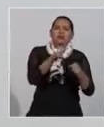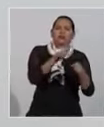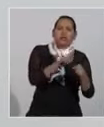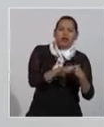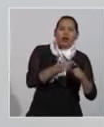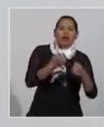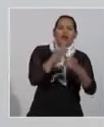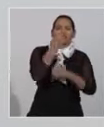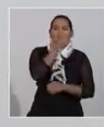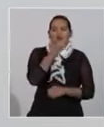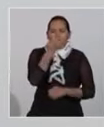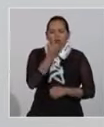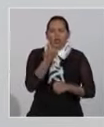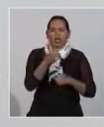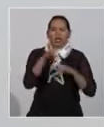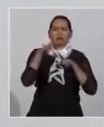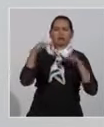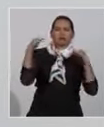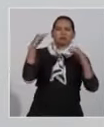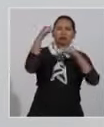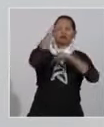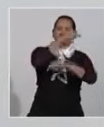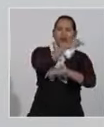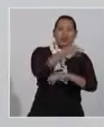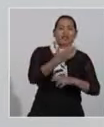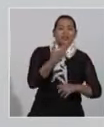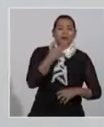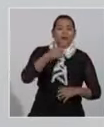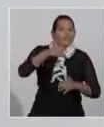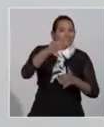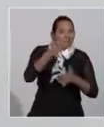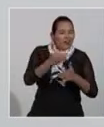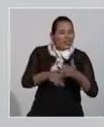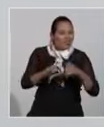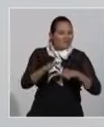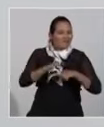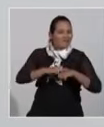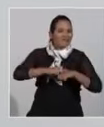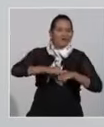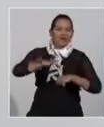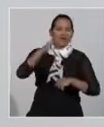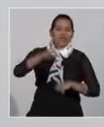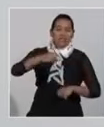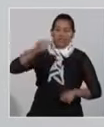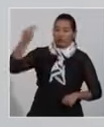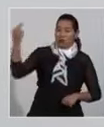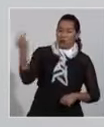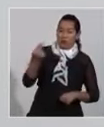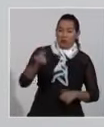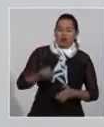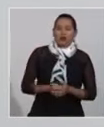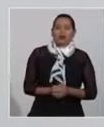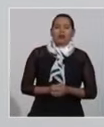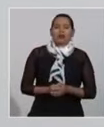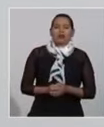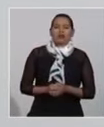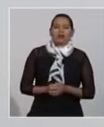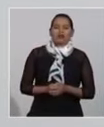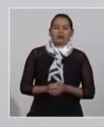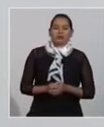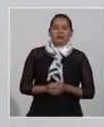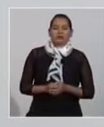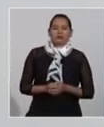desnivel, segundos pisos. Pero falta mucho y lo que falta es urgente. Llegó el momento de